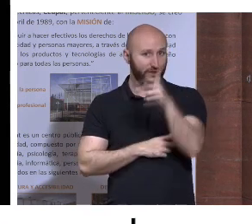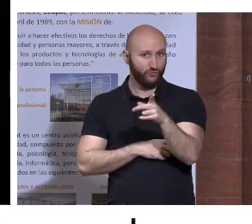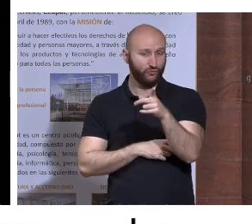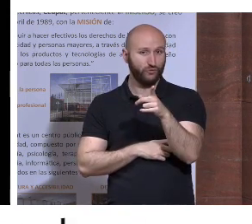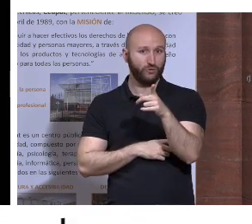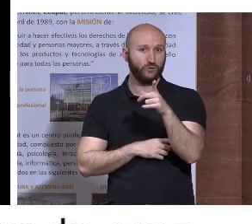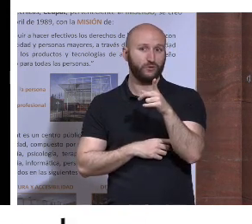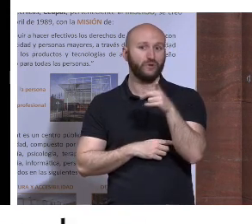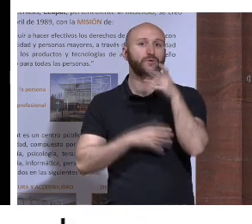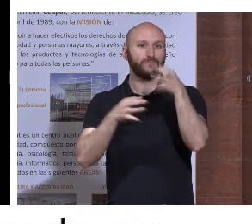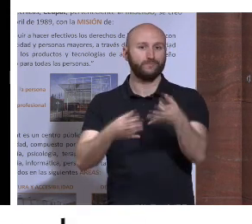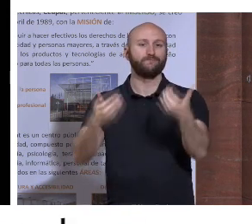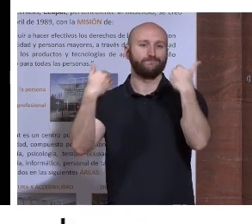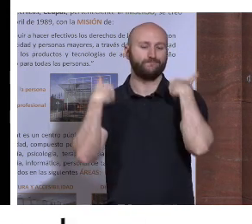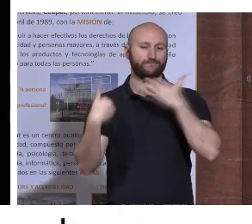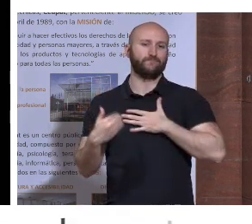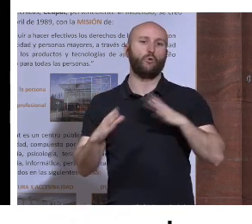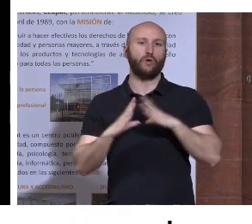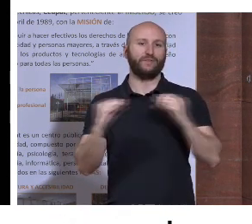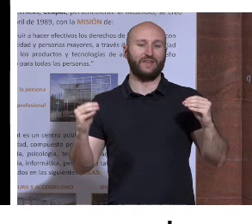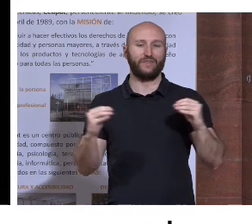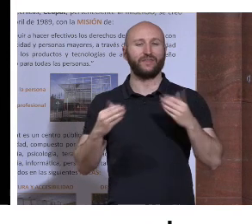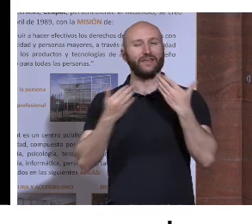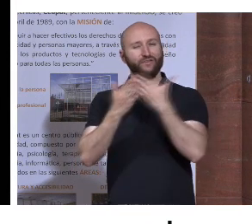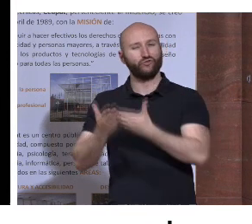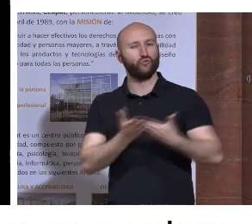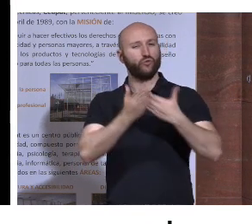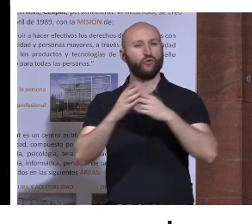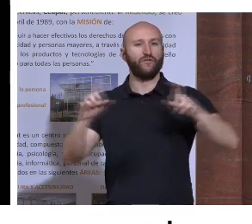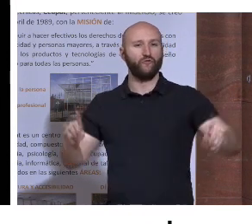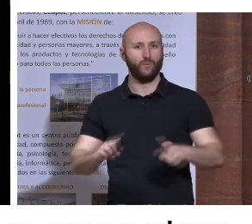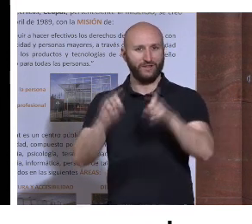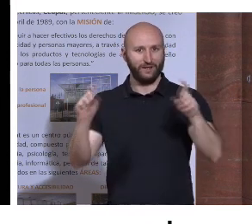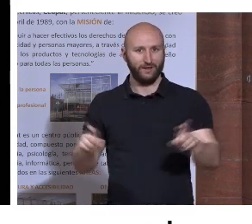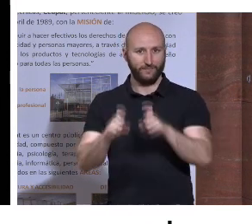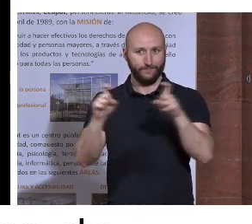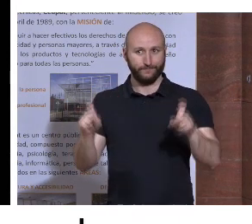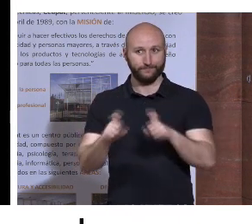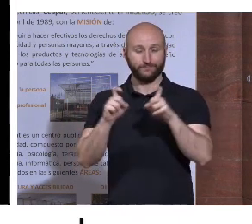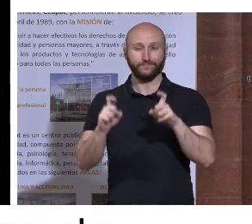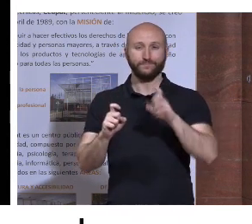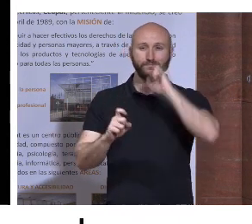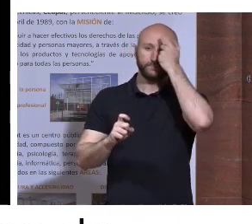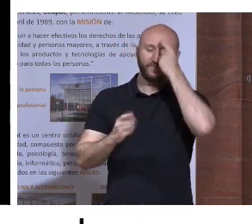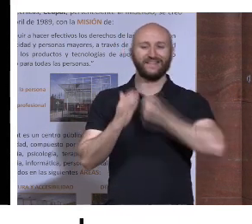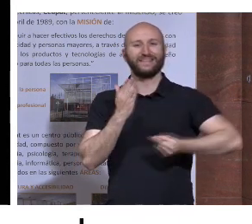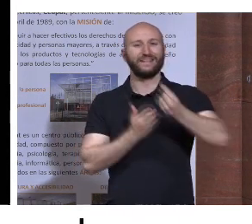ocupamos también de que en nuestra propia universidad, en los estudios de informática, el concepto de diseño universal y todo lo que era